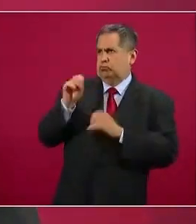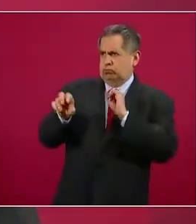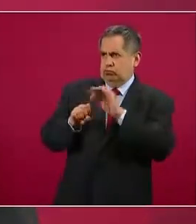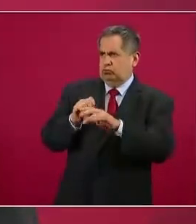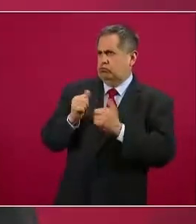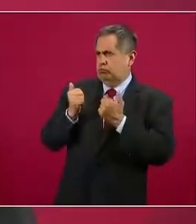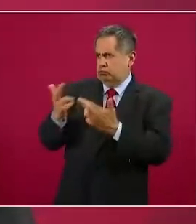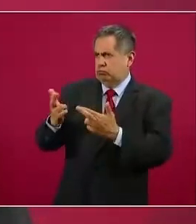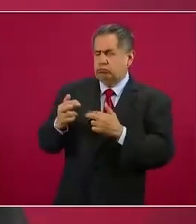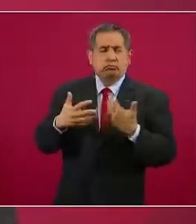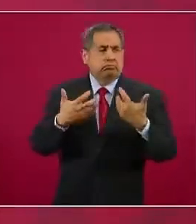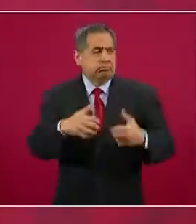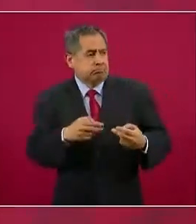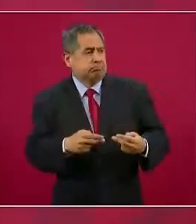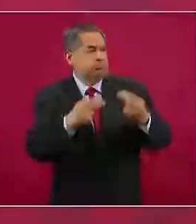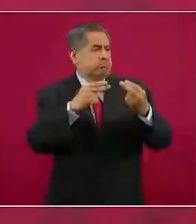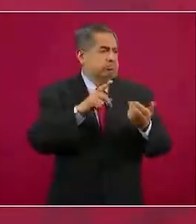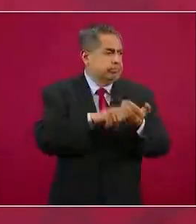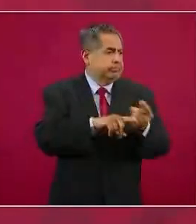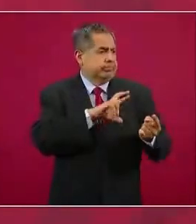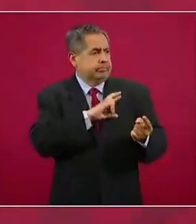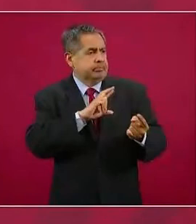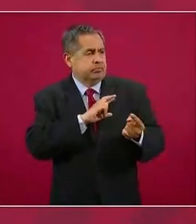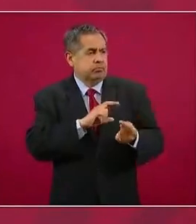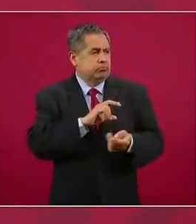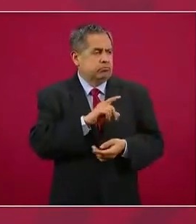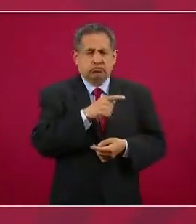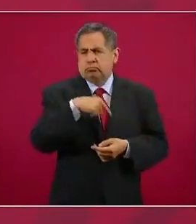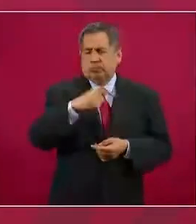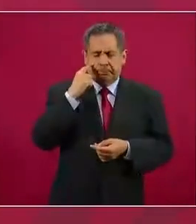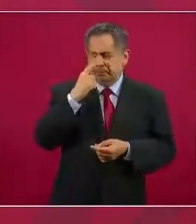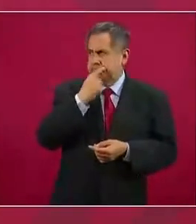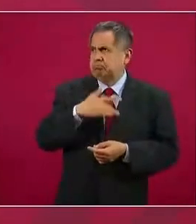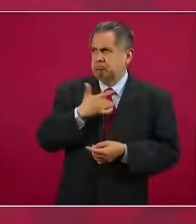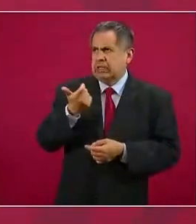de empresas, de particulares,